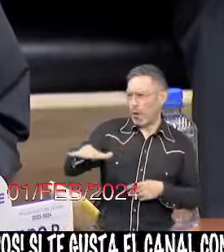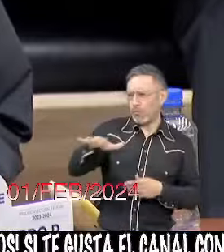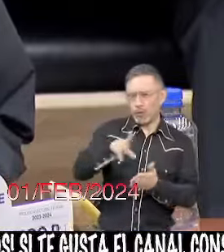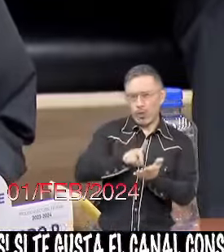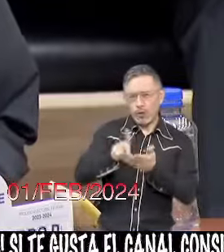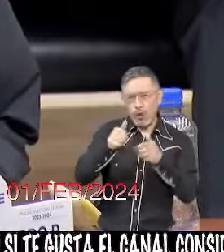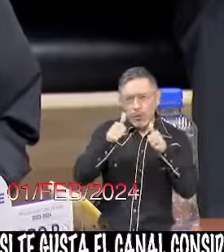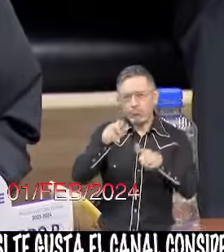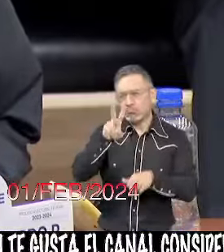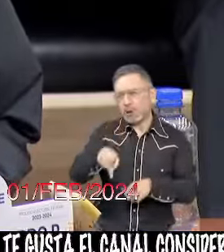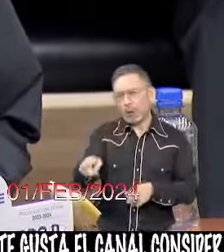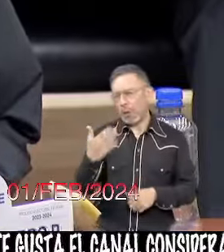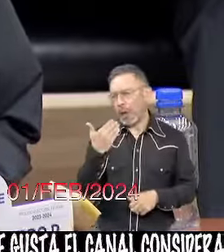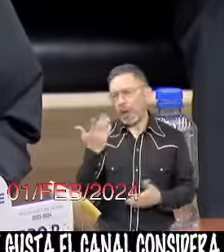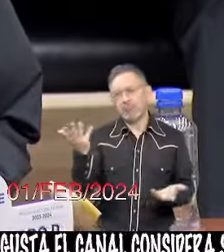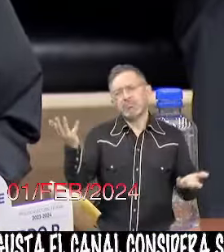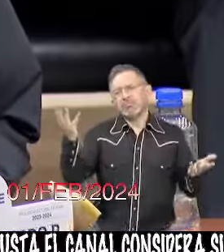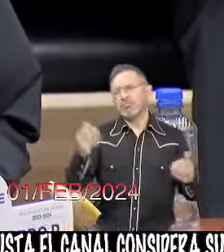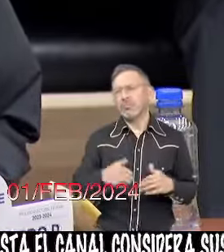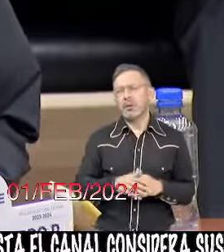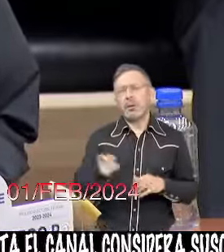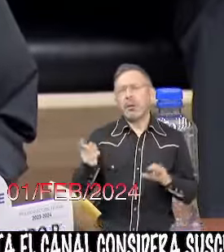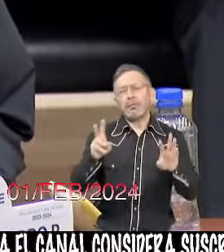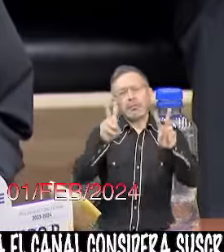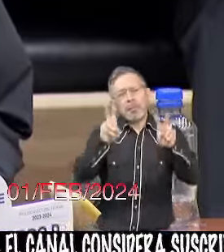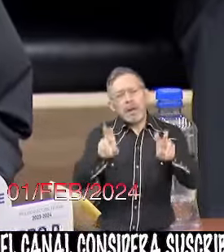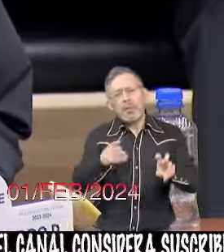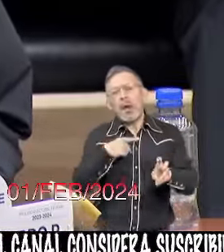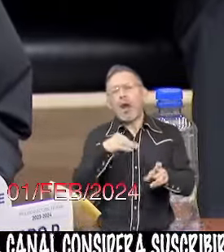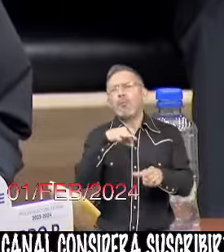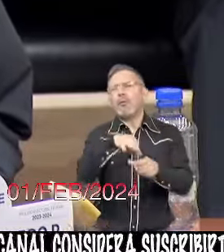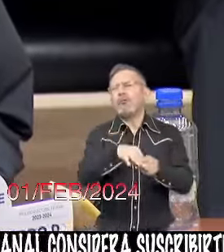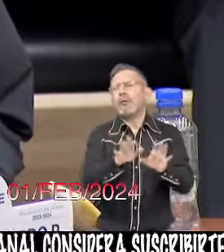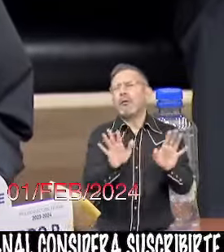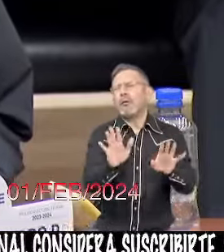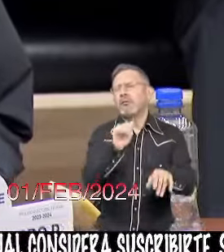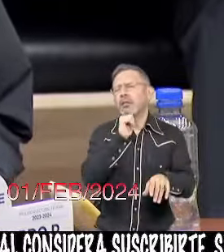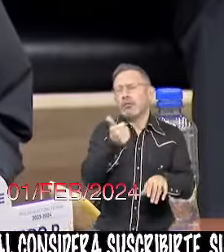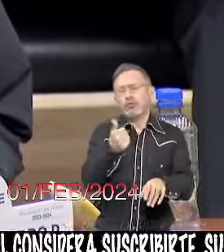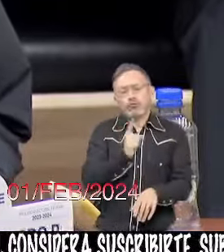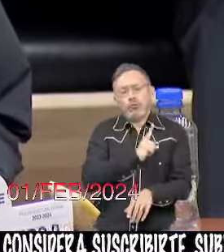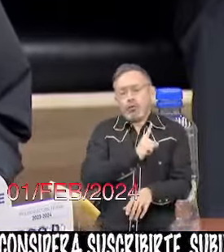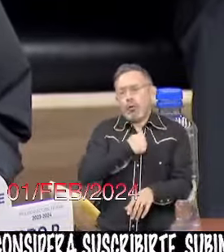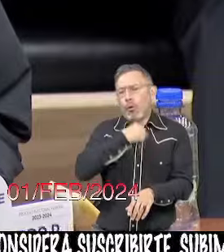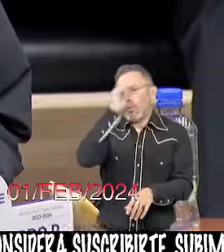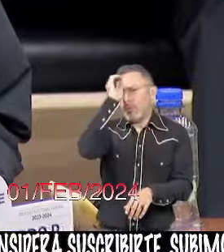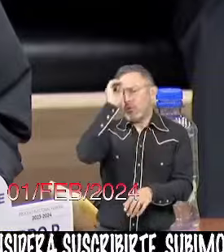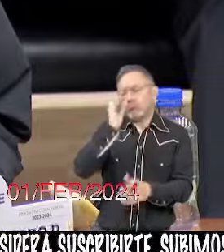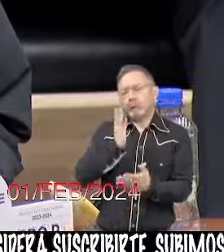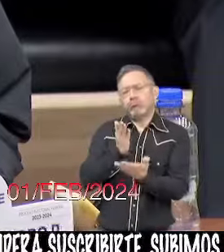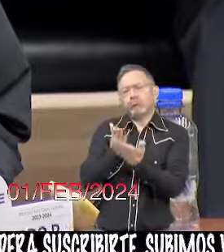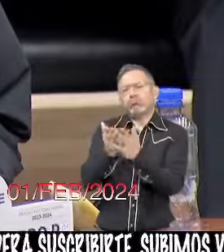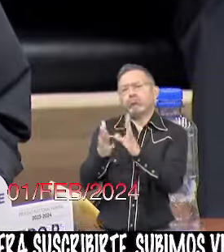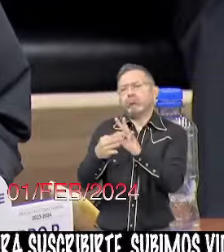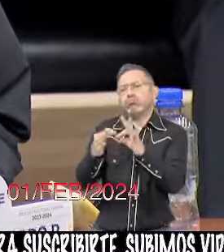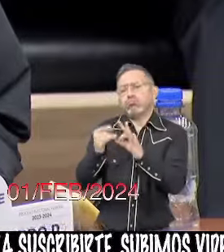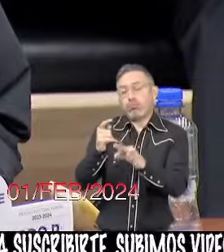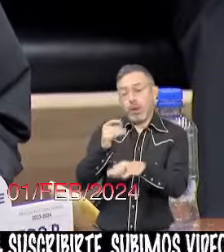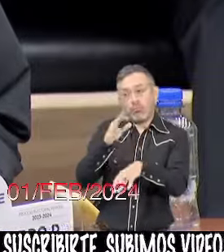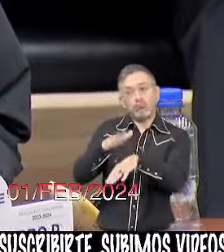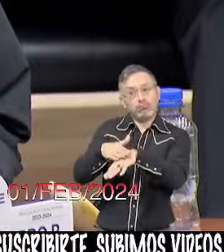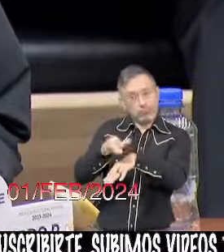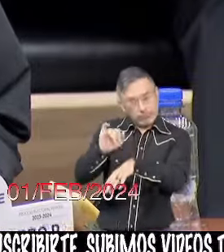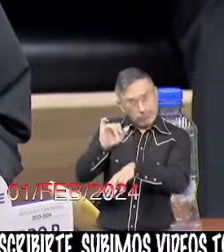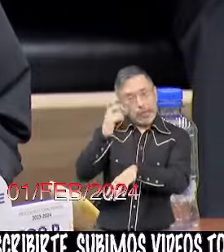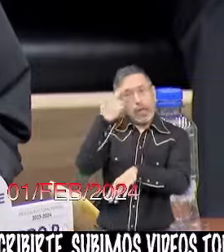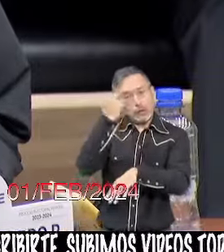no votamos en ningún tema, solo planteamos nuestro punto de vista, y reitero que la fiscalización es parte muy